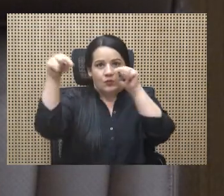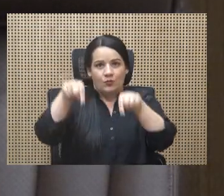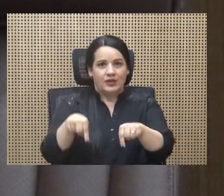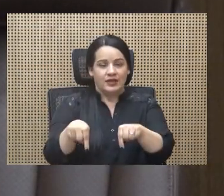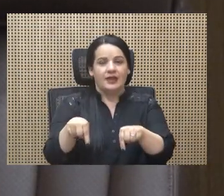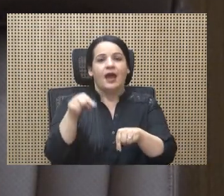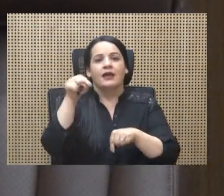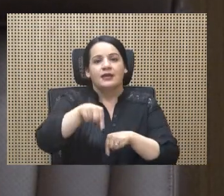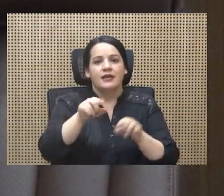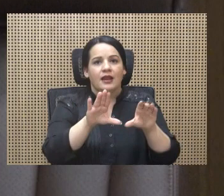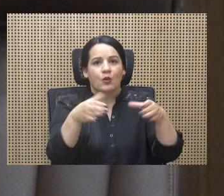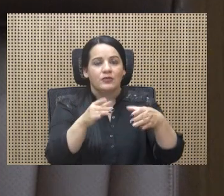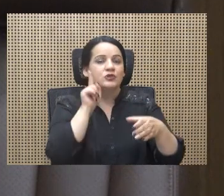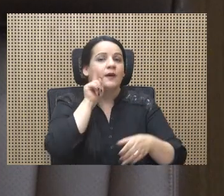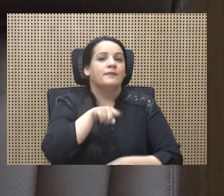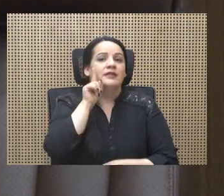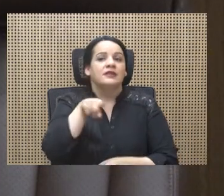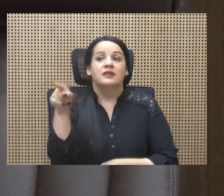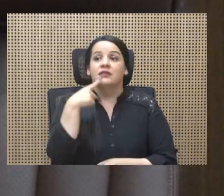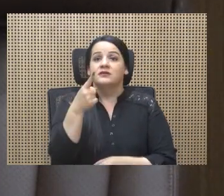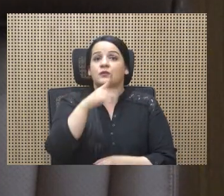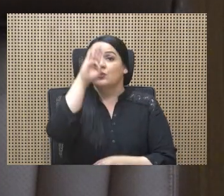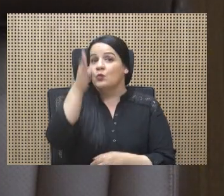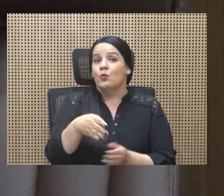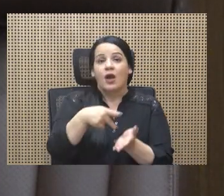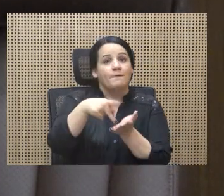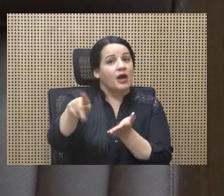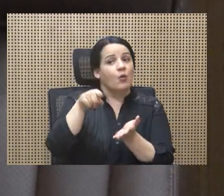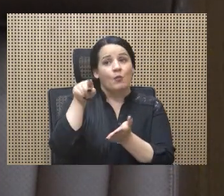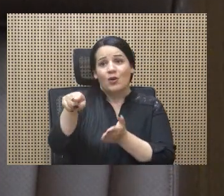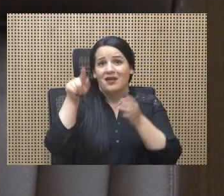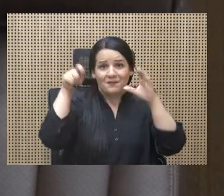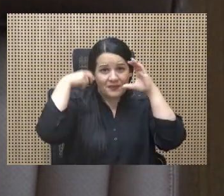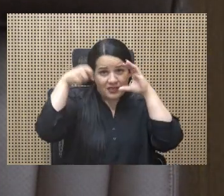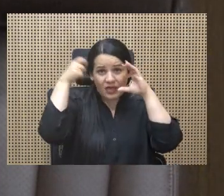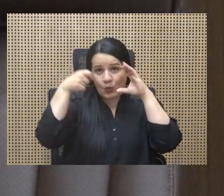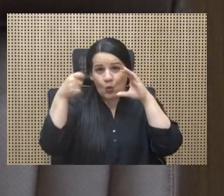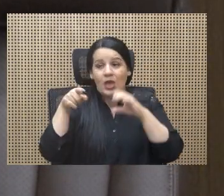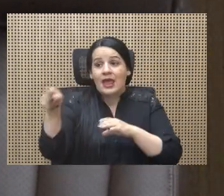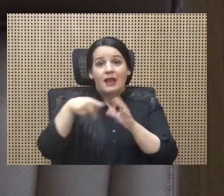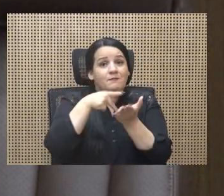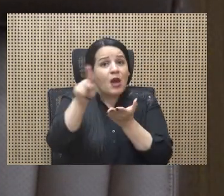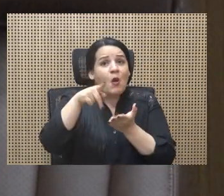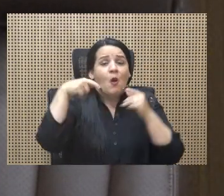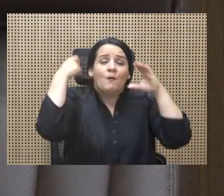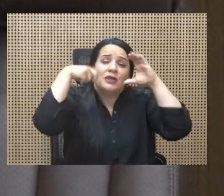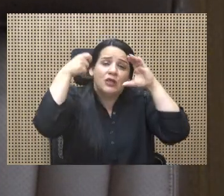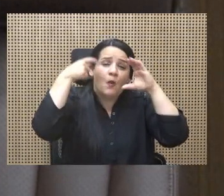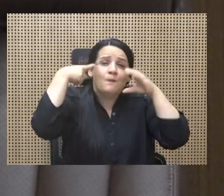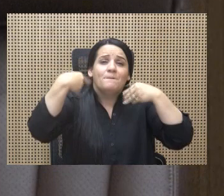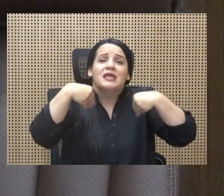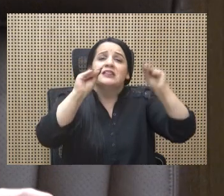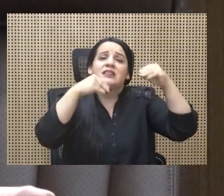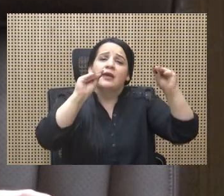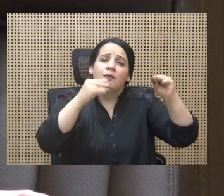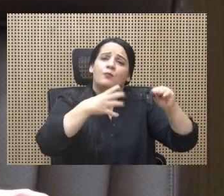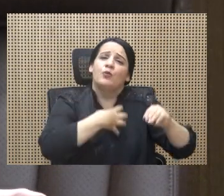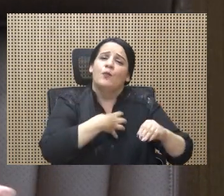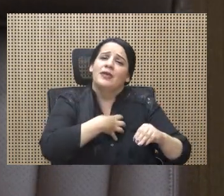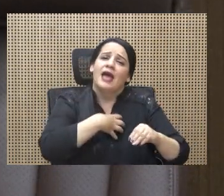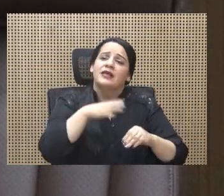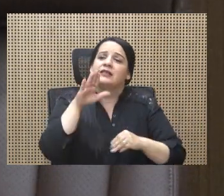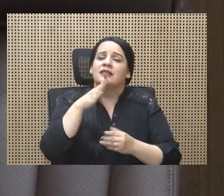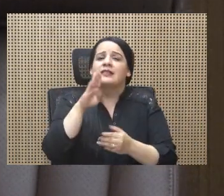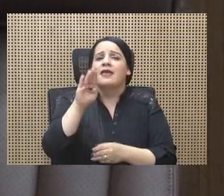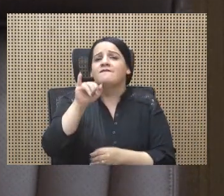comisión diciendo que él nunca pagó por ese video Sino por un video para vender una de sus propiedades de bienes raíz